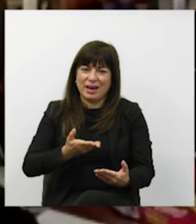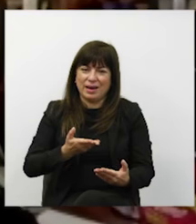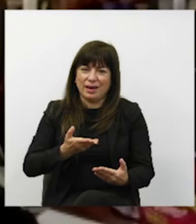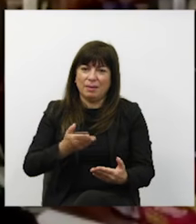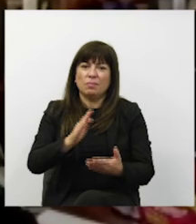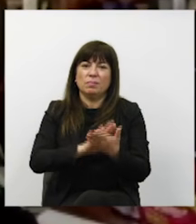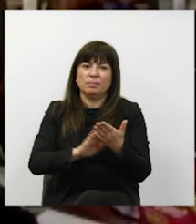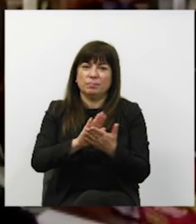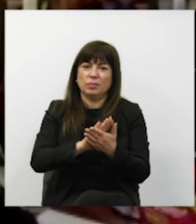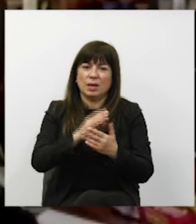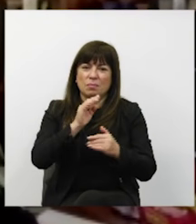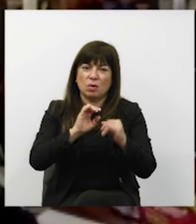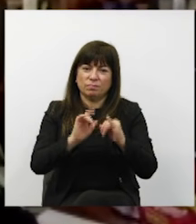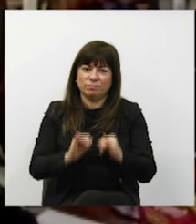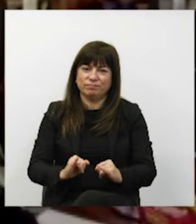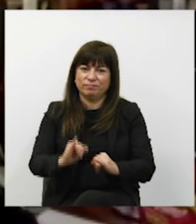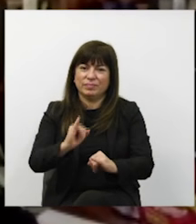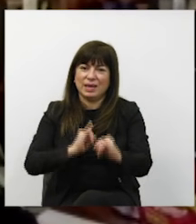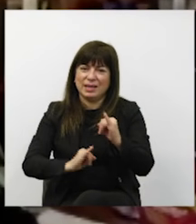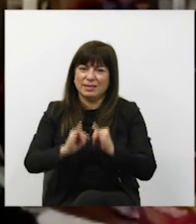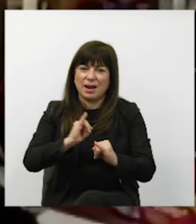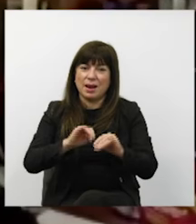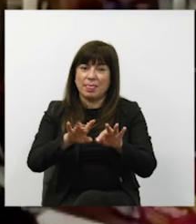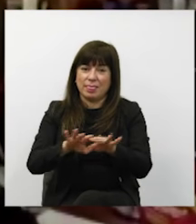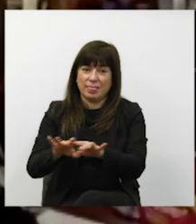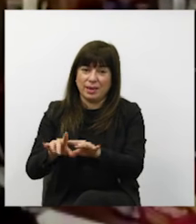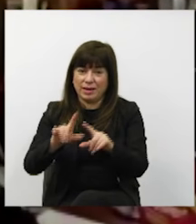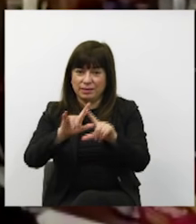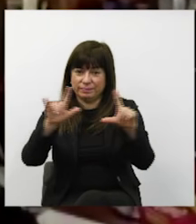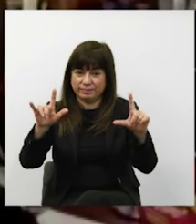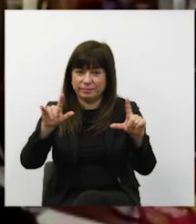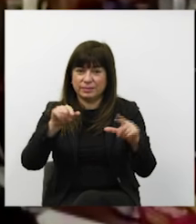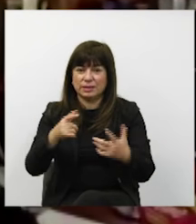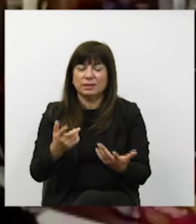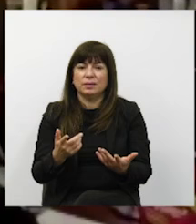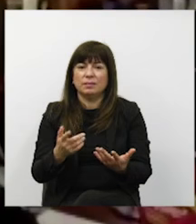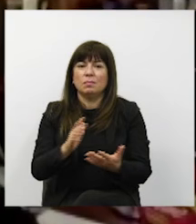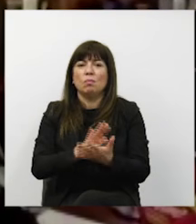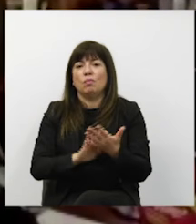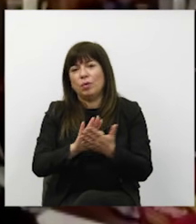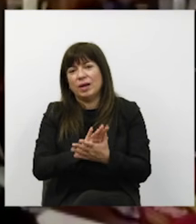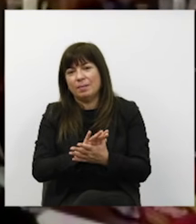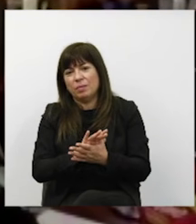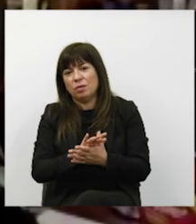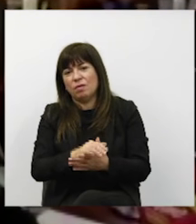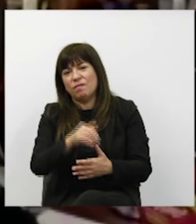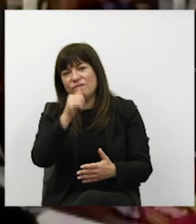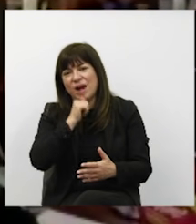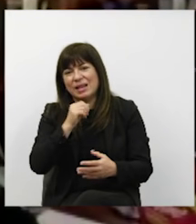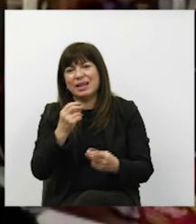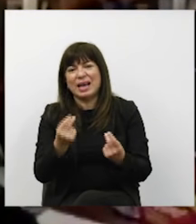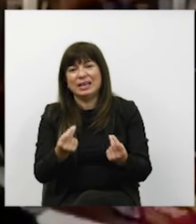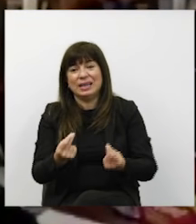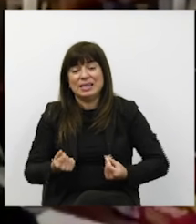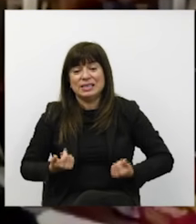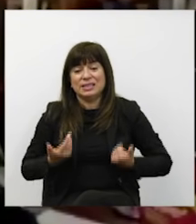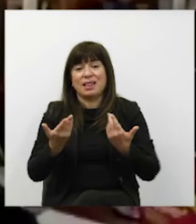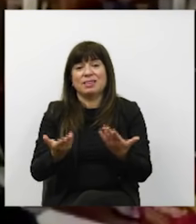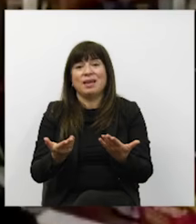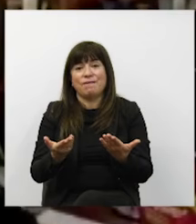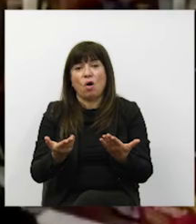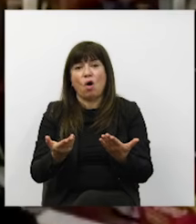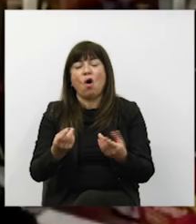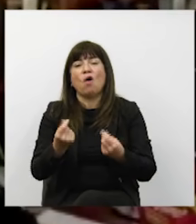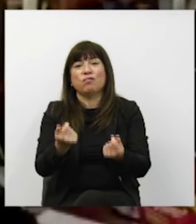Conectemos esto con el tema que puso Nicolás sobre la mesa, que es la falta de incentivos para lograr acuerdos.